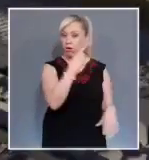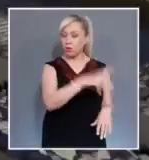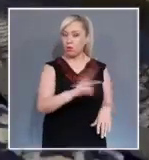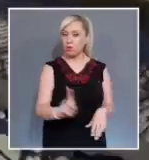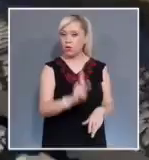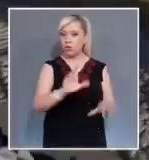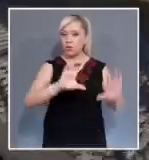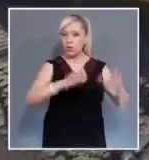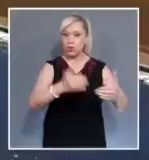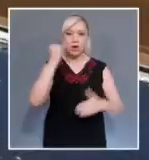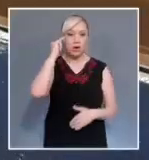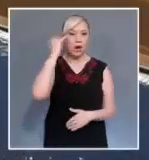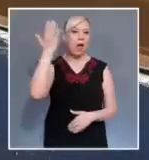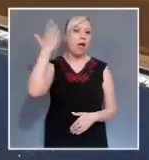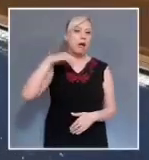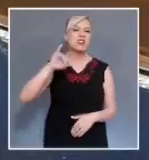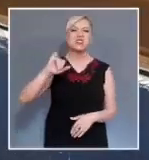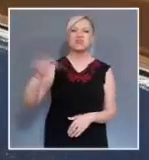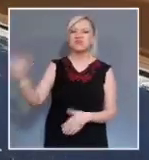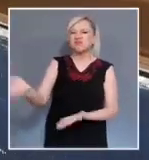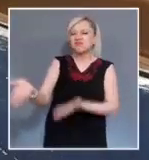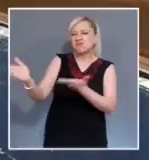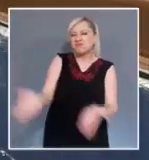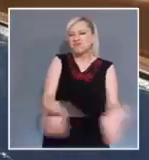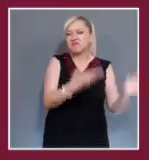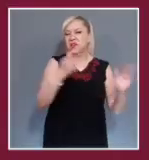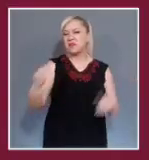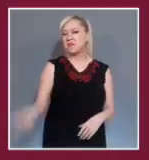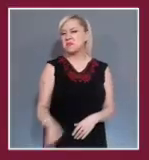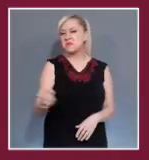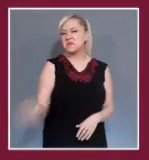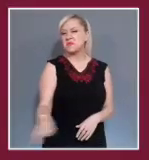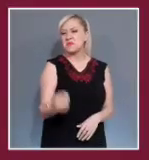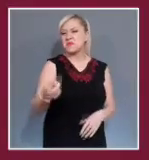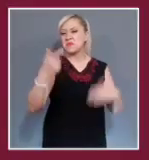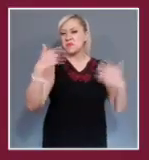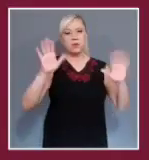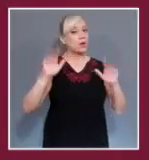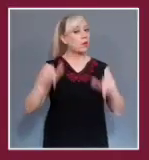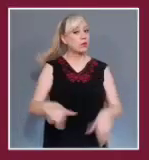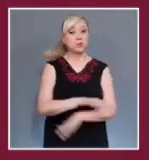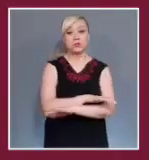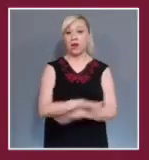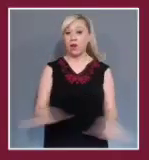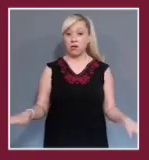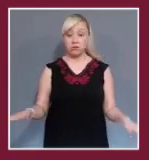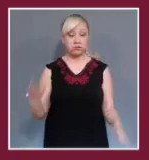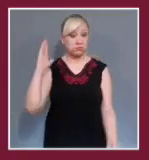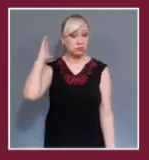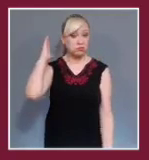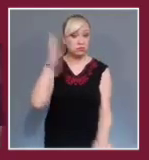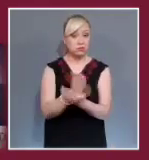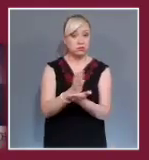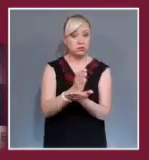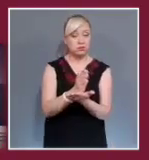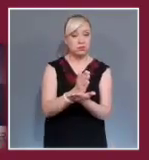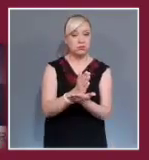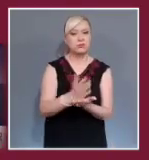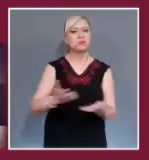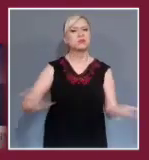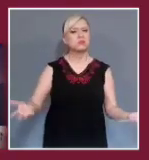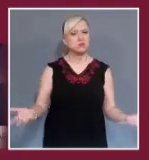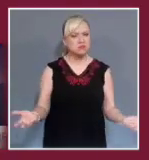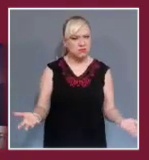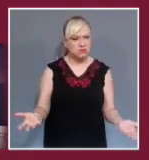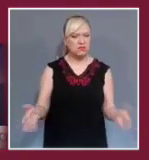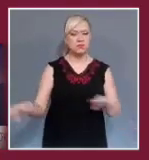se otorgaban a perpetuidad se le pone digamos un freno a la actividad este